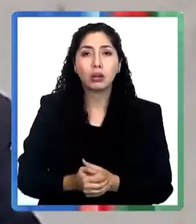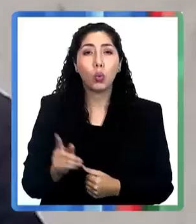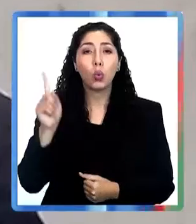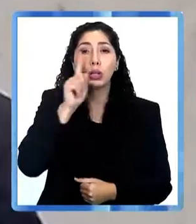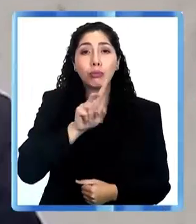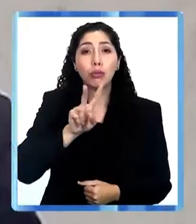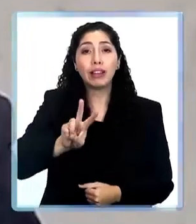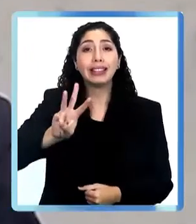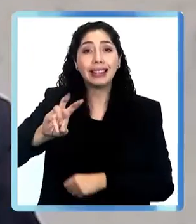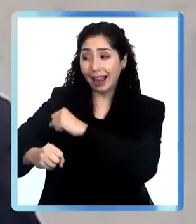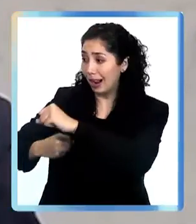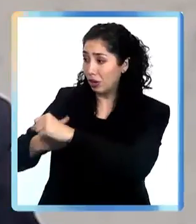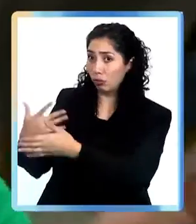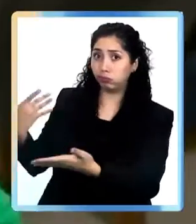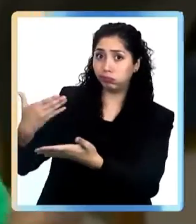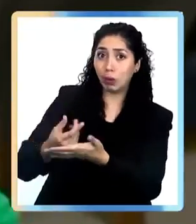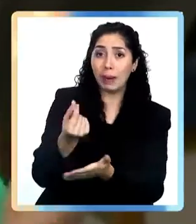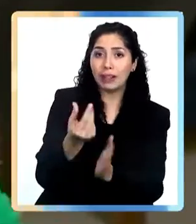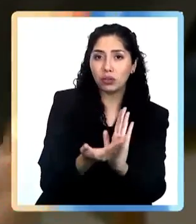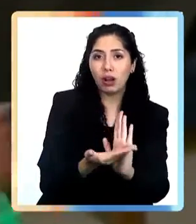últimos 23 años